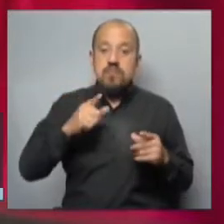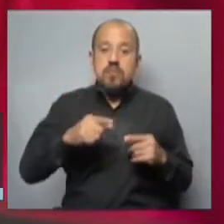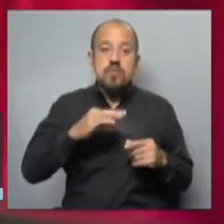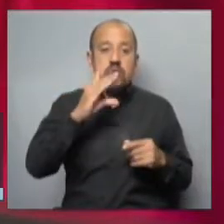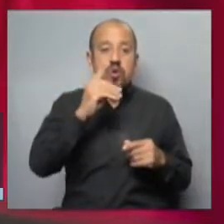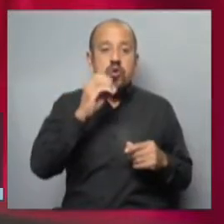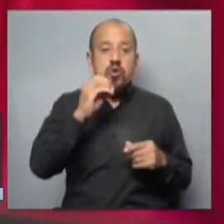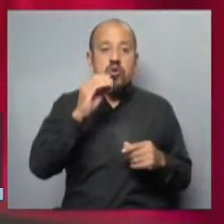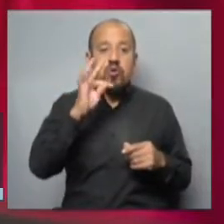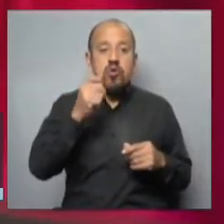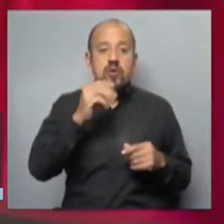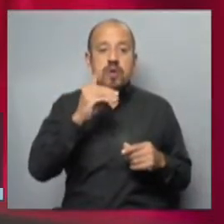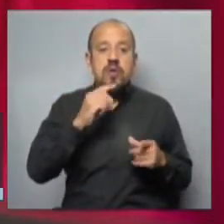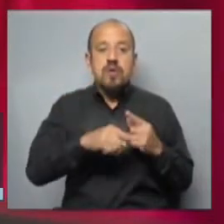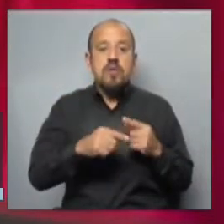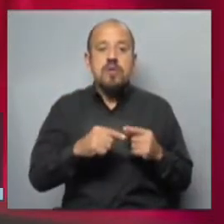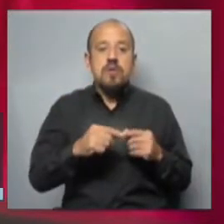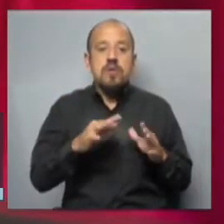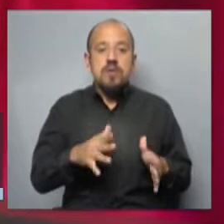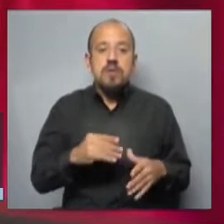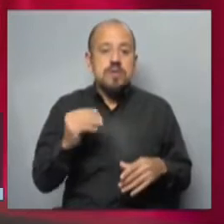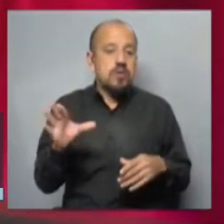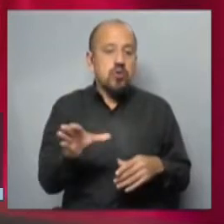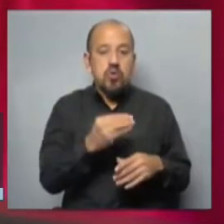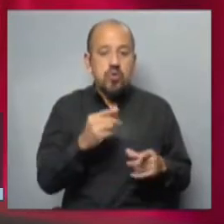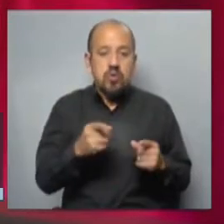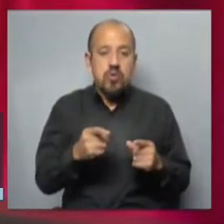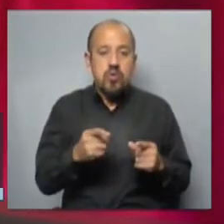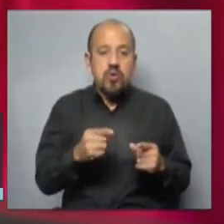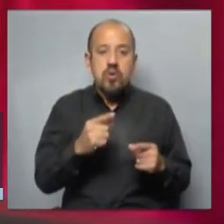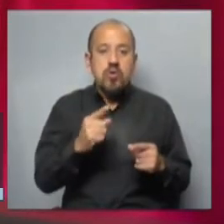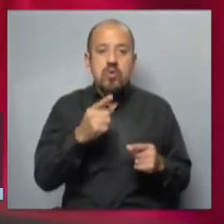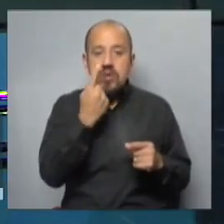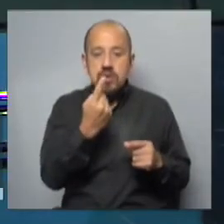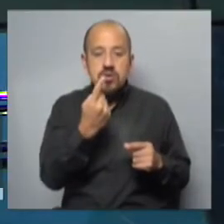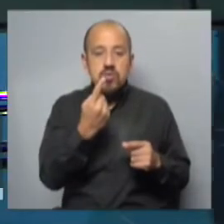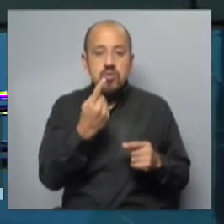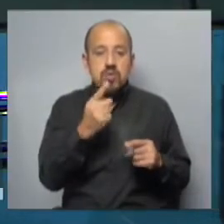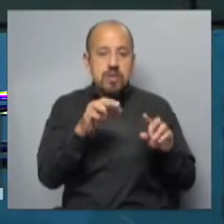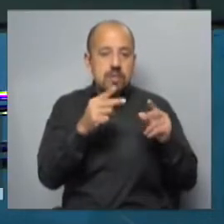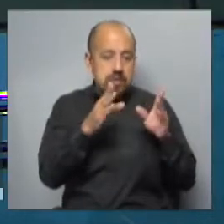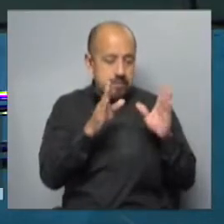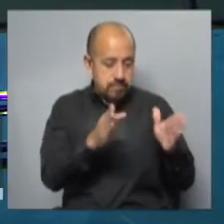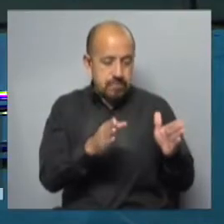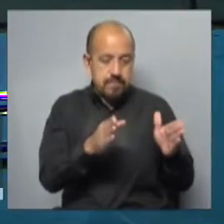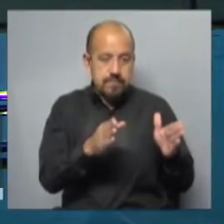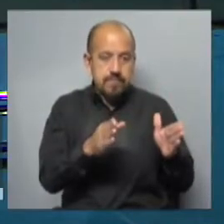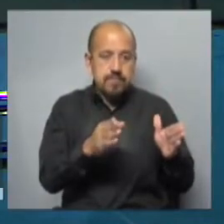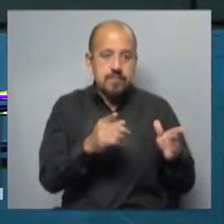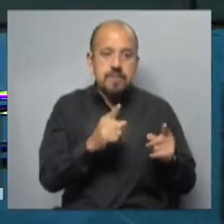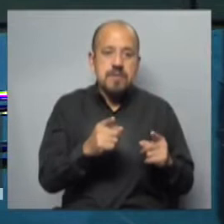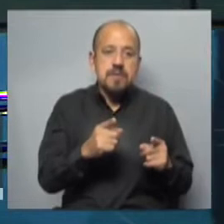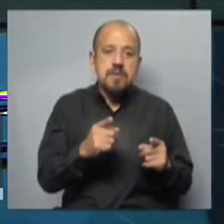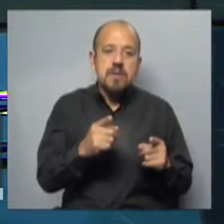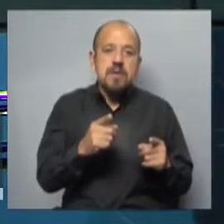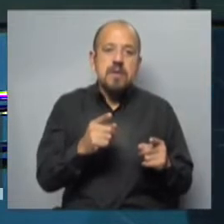persona con superdotación es en todo no es en un área sola christina